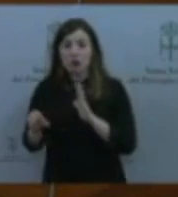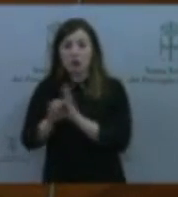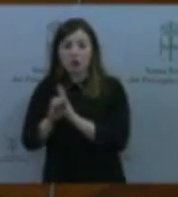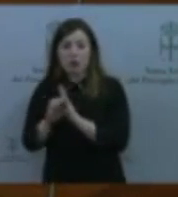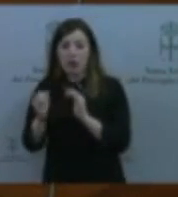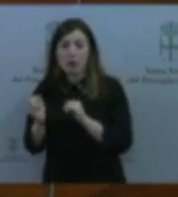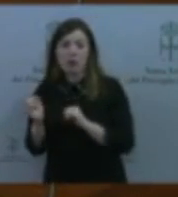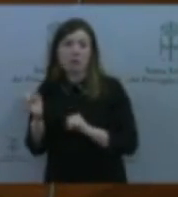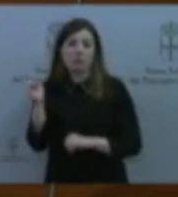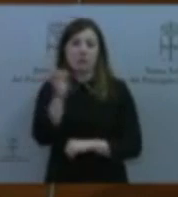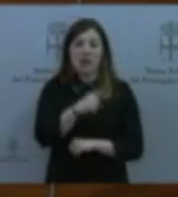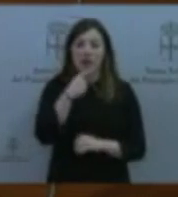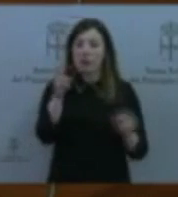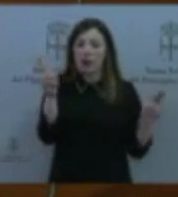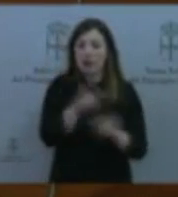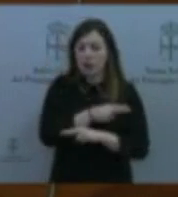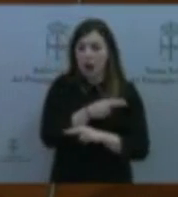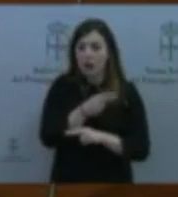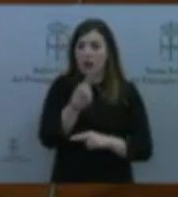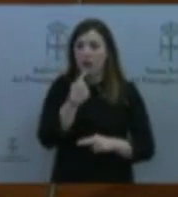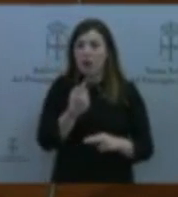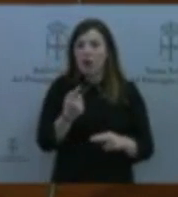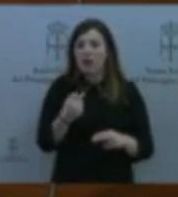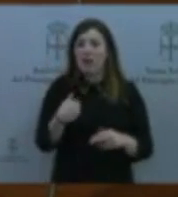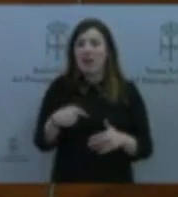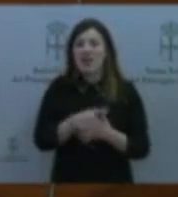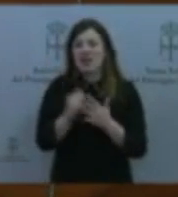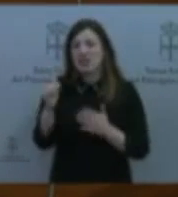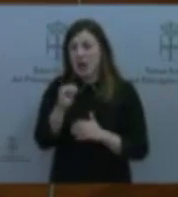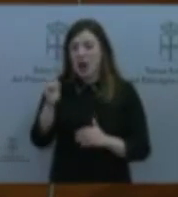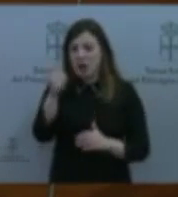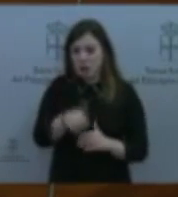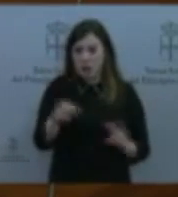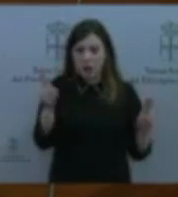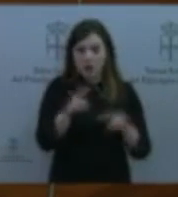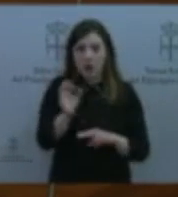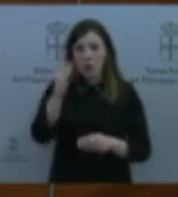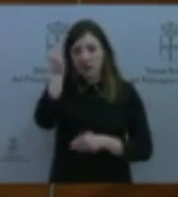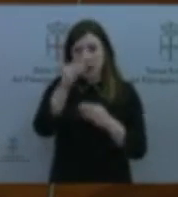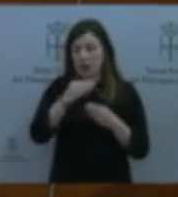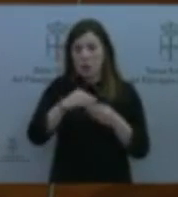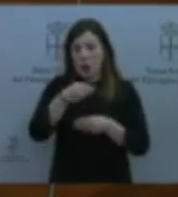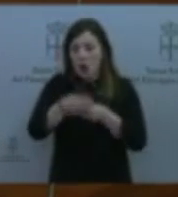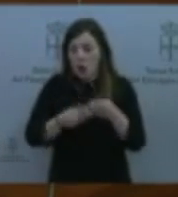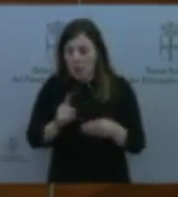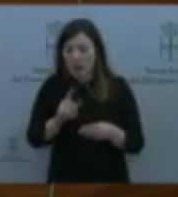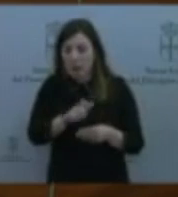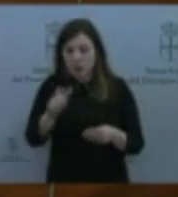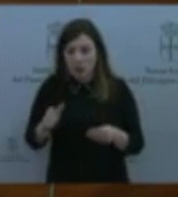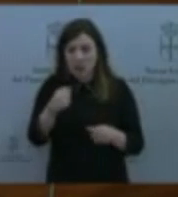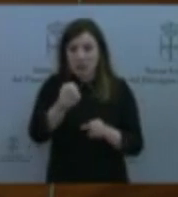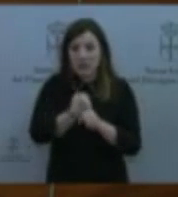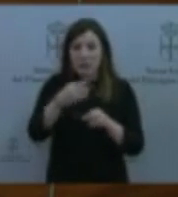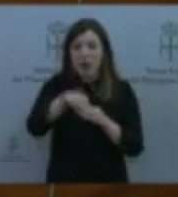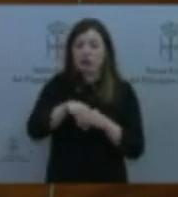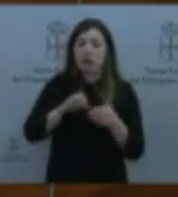y repito, hace 16 años, o se considerarán inaplicables al personal estatutario de los servicios de salud cuantas disposiciones de